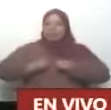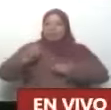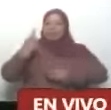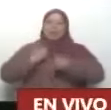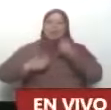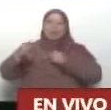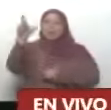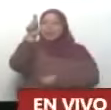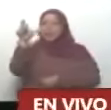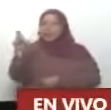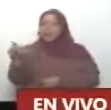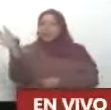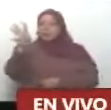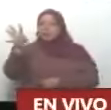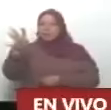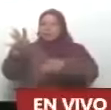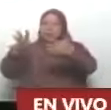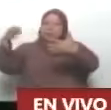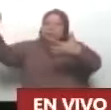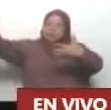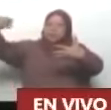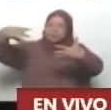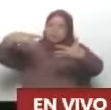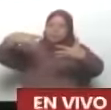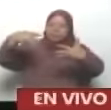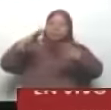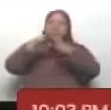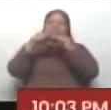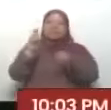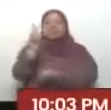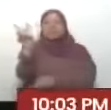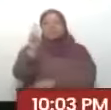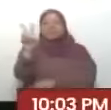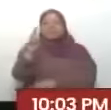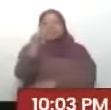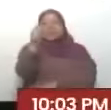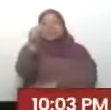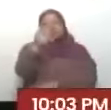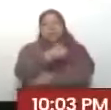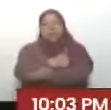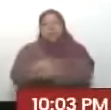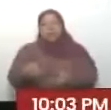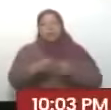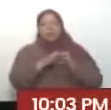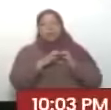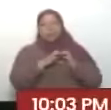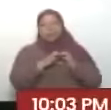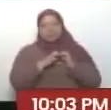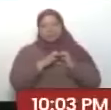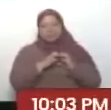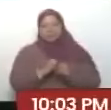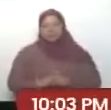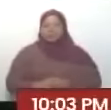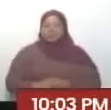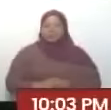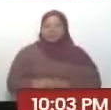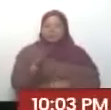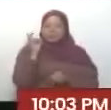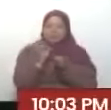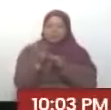brilla desde el Esequibo. Venezuela toda, 10 millones de corazones.